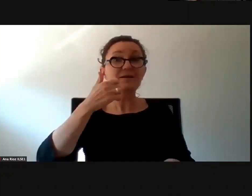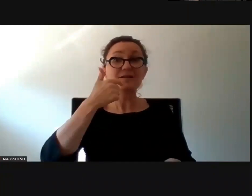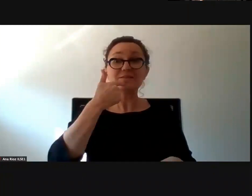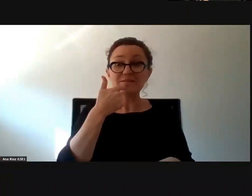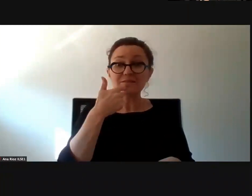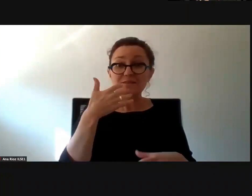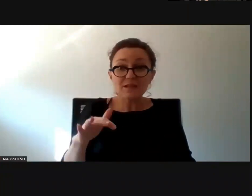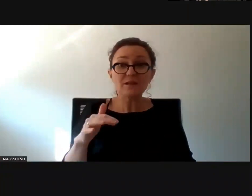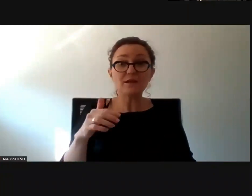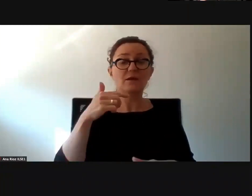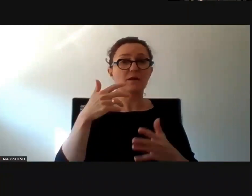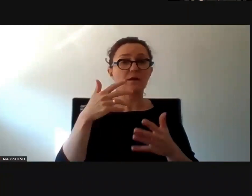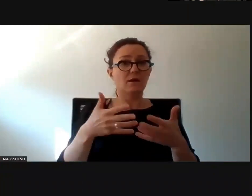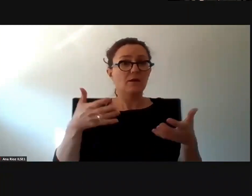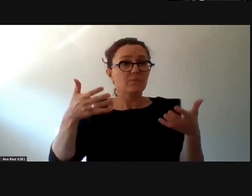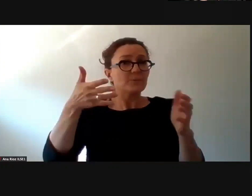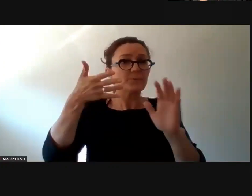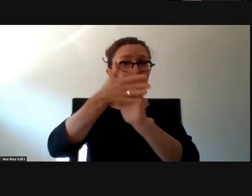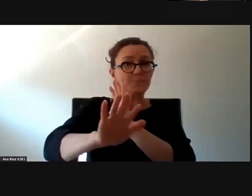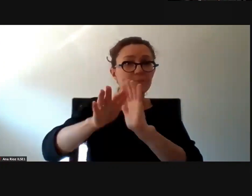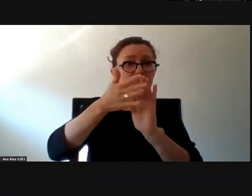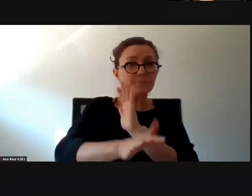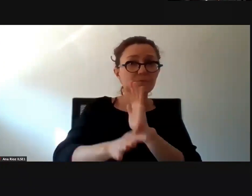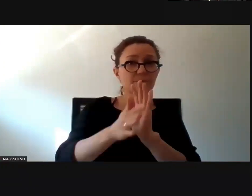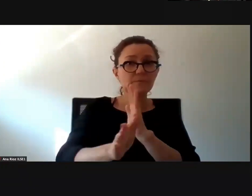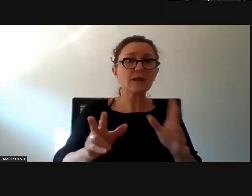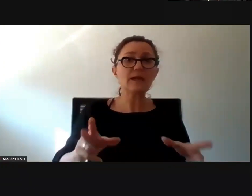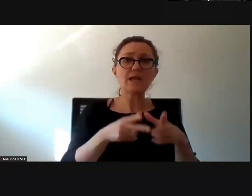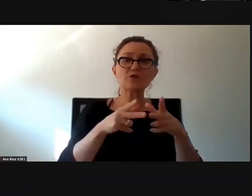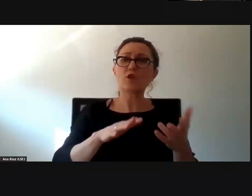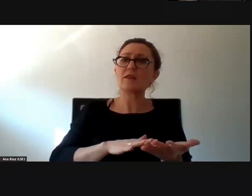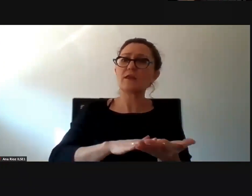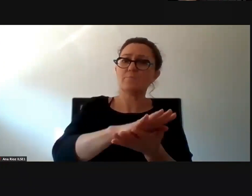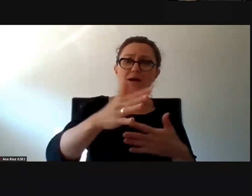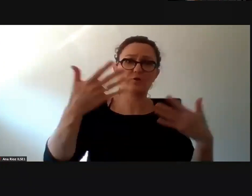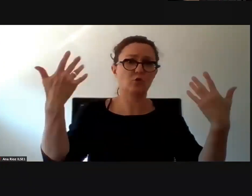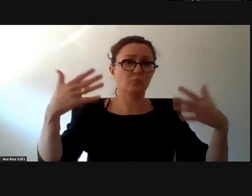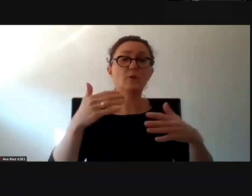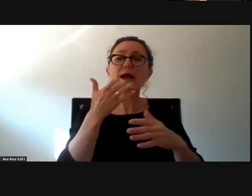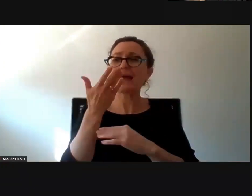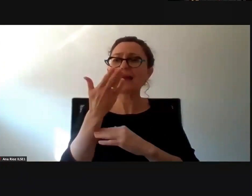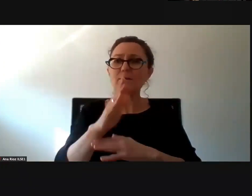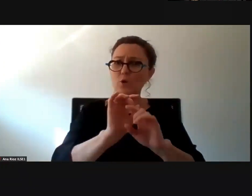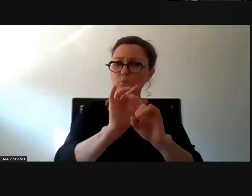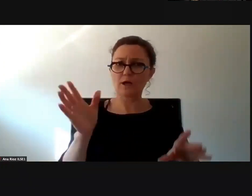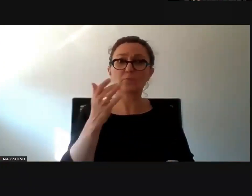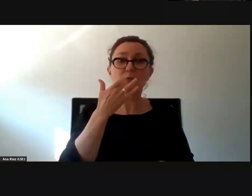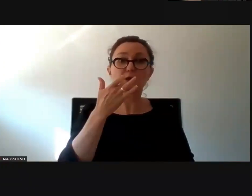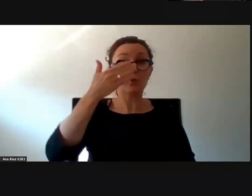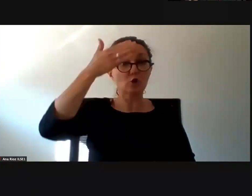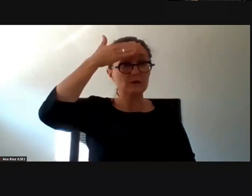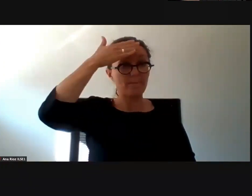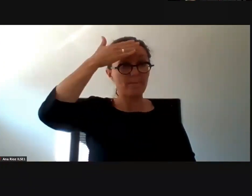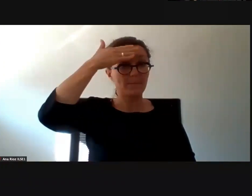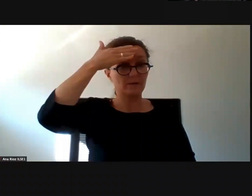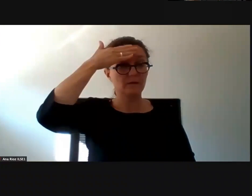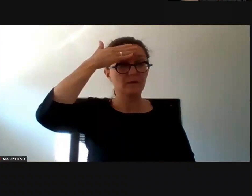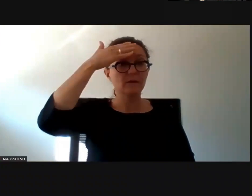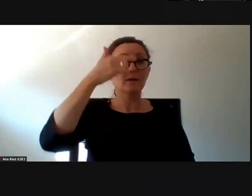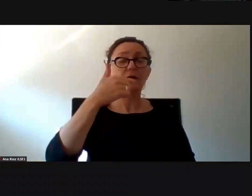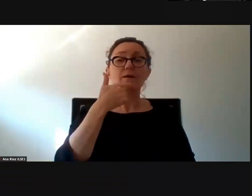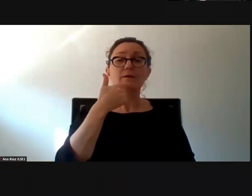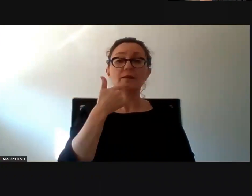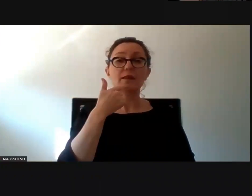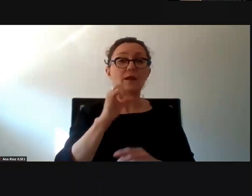el impacto y la credibilidad que tiene en la sociedad es mucho mayor. Y te pongo un ejemplo muy claro. Cuando Donald Trump dijo que el COVID